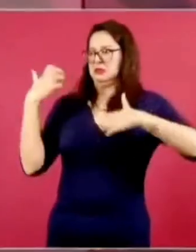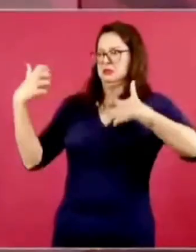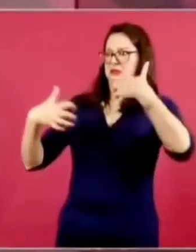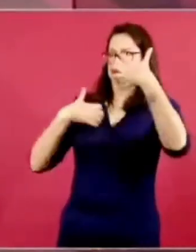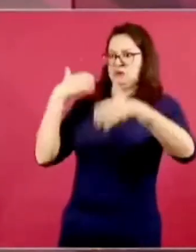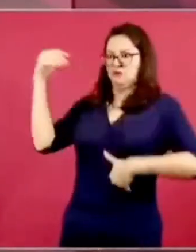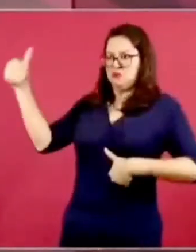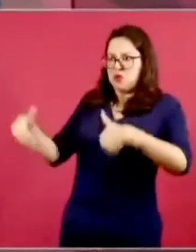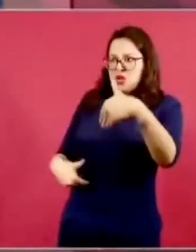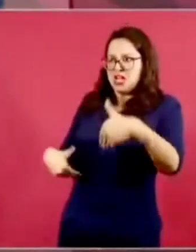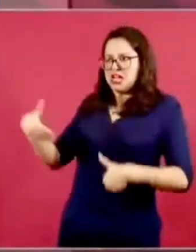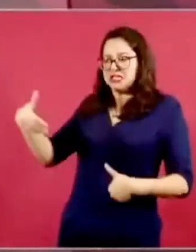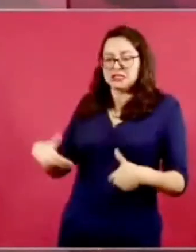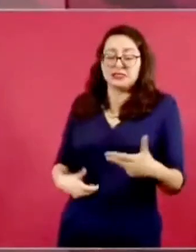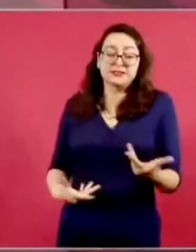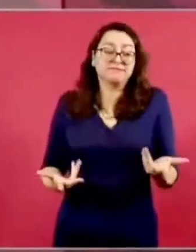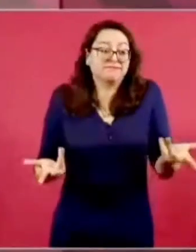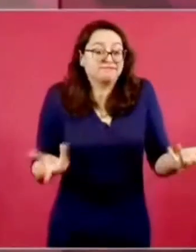a Loret?